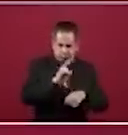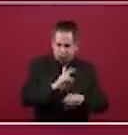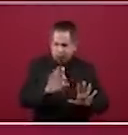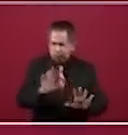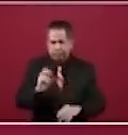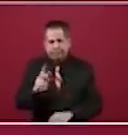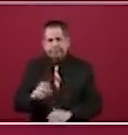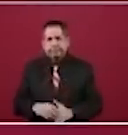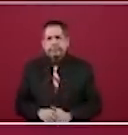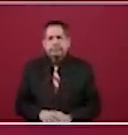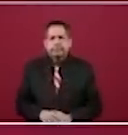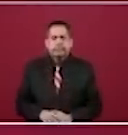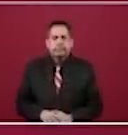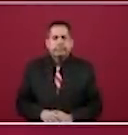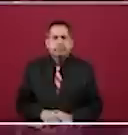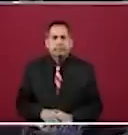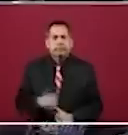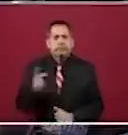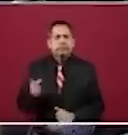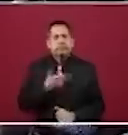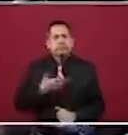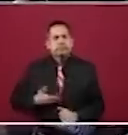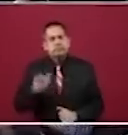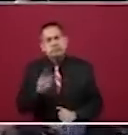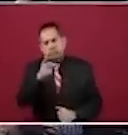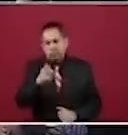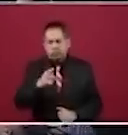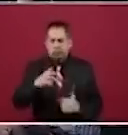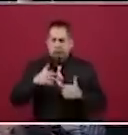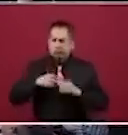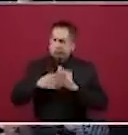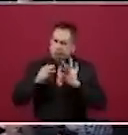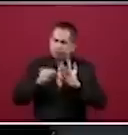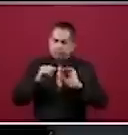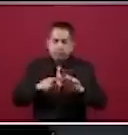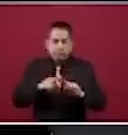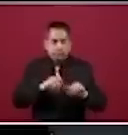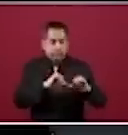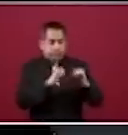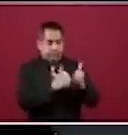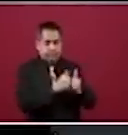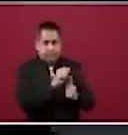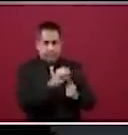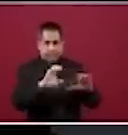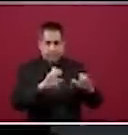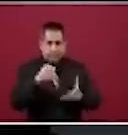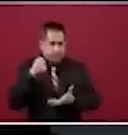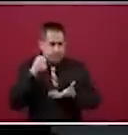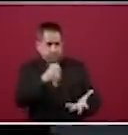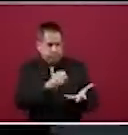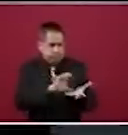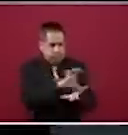Sí. Presidente, usted ha sido muy enfático en que ya no van a recibir recursos las organizaciones de la sociedad